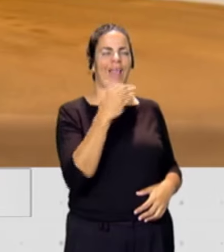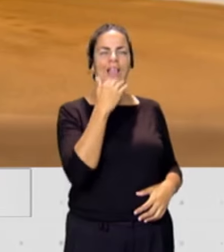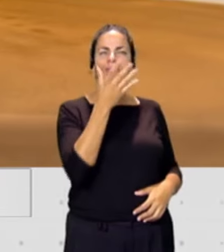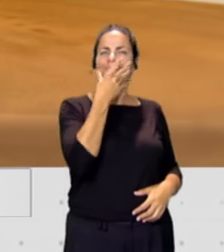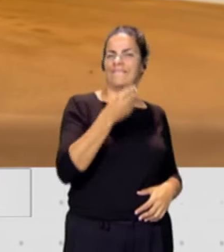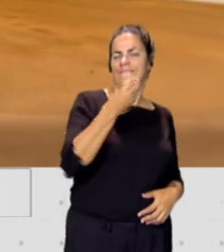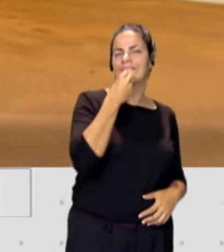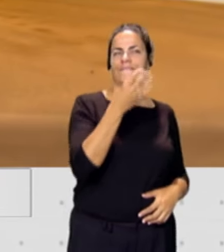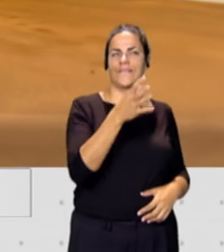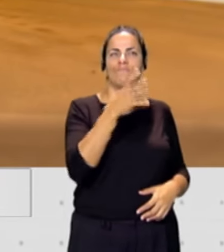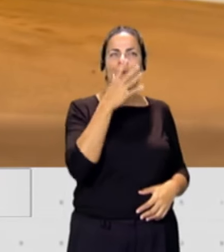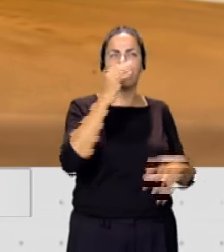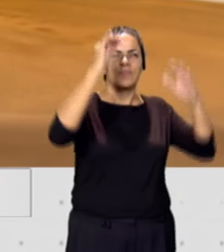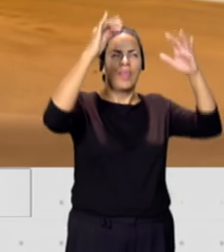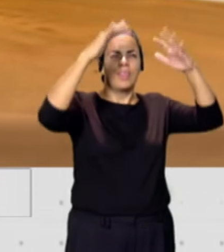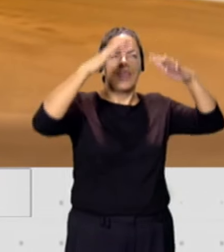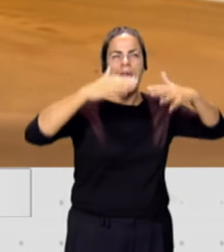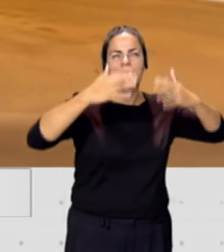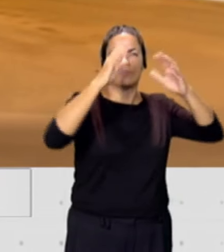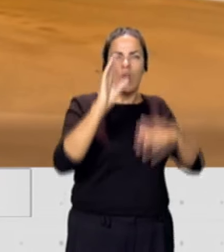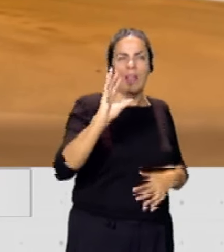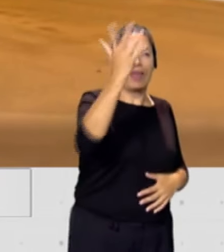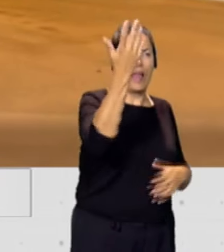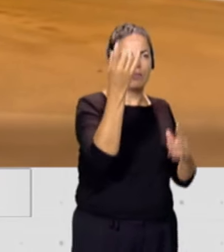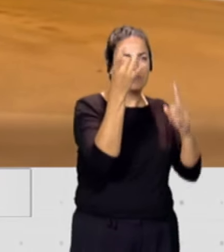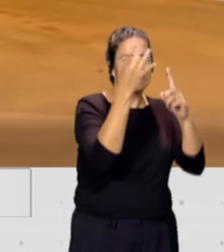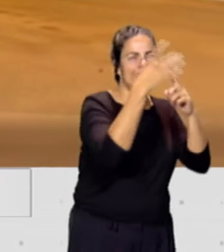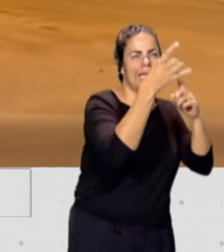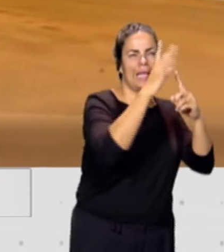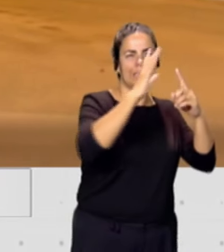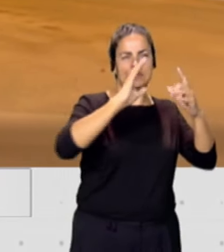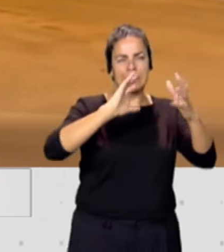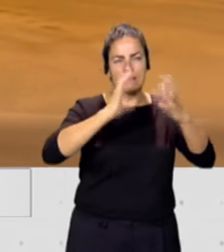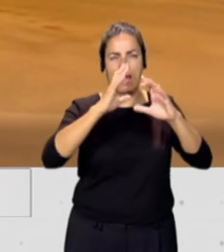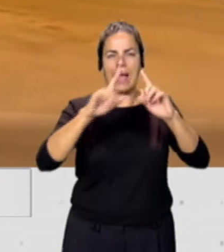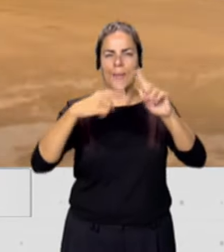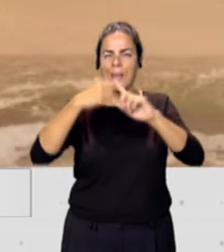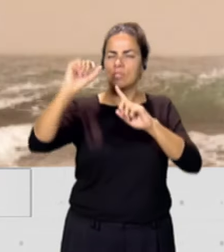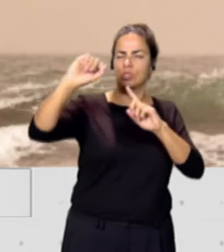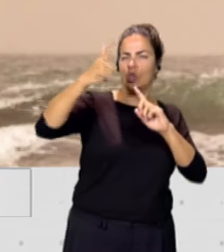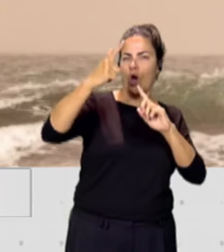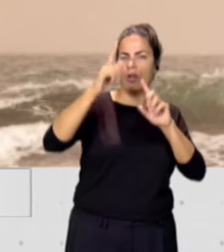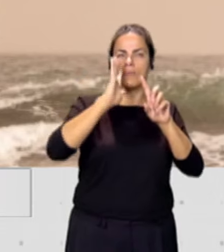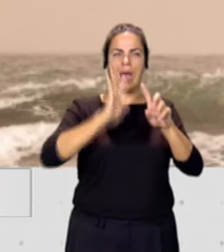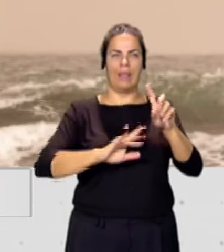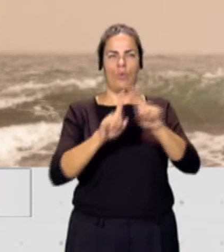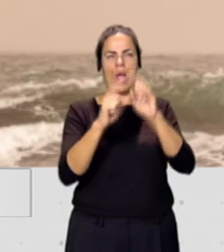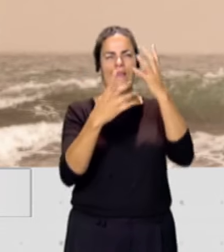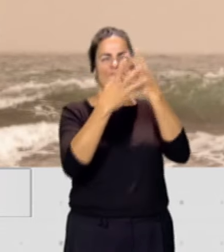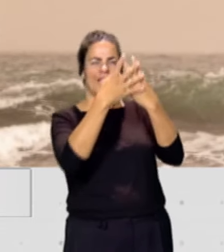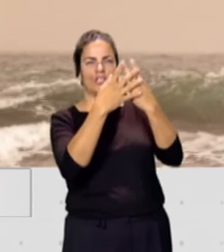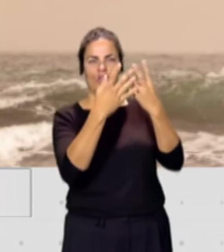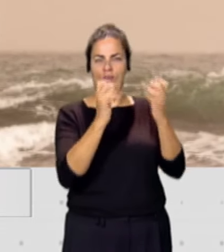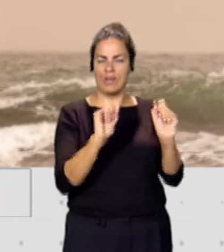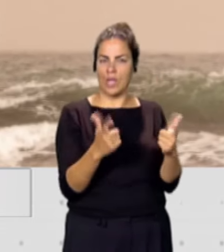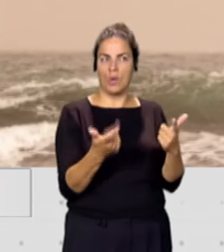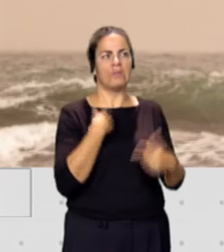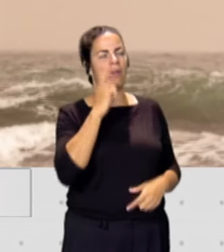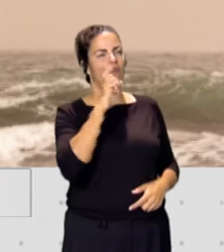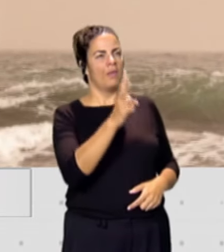cielos eh grisáceos anaranjados También puede jugar con con el sol que hace como de filtro natural eh No sé me transmitió cierta